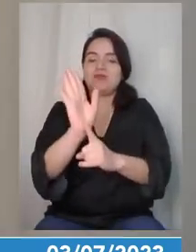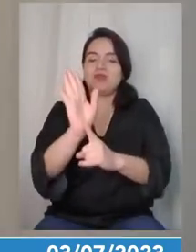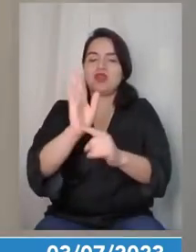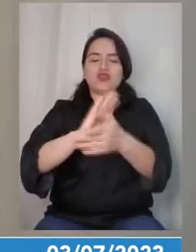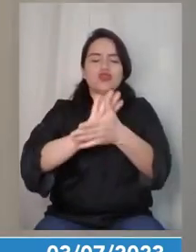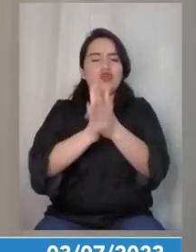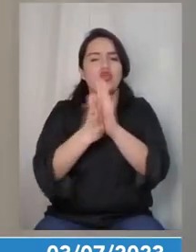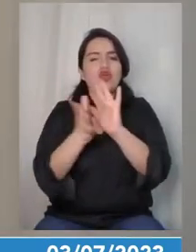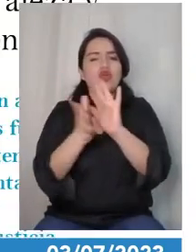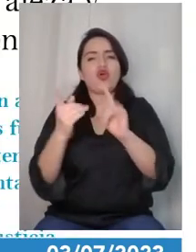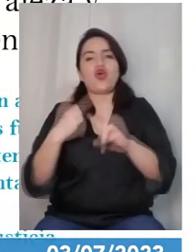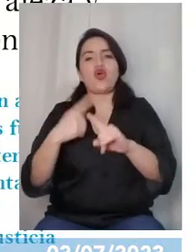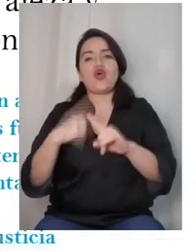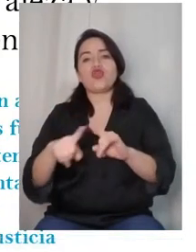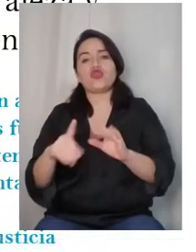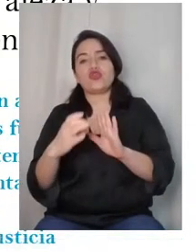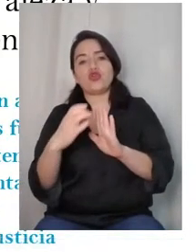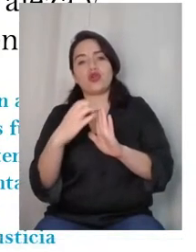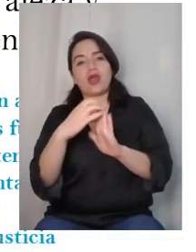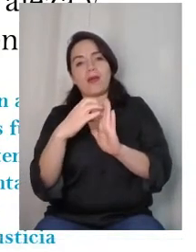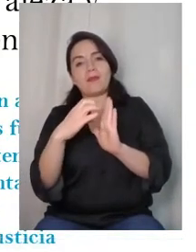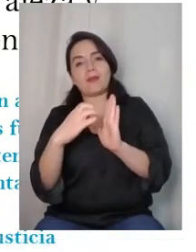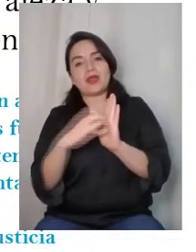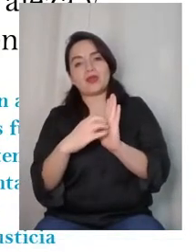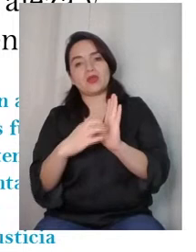cierto?, establecen en materia